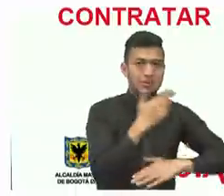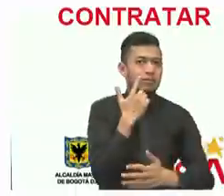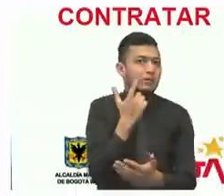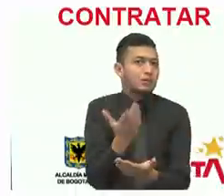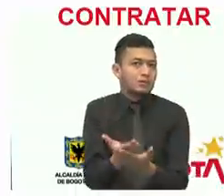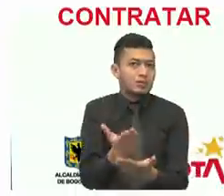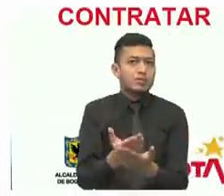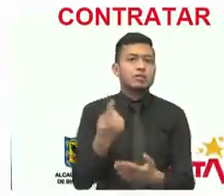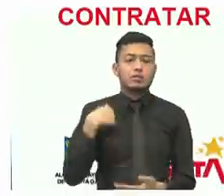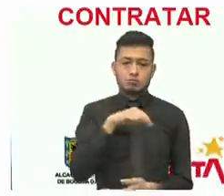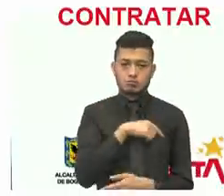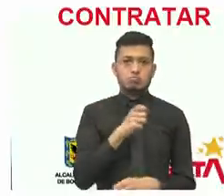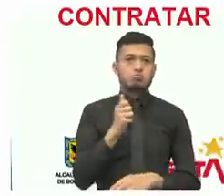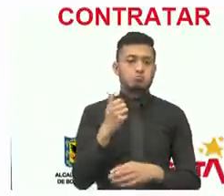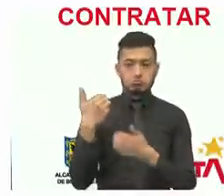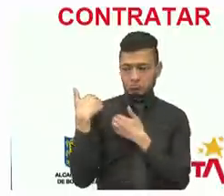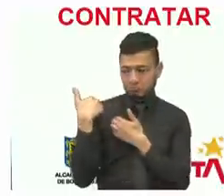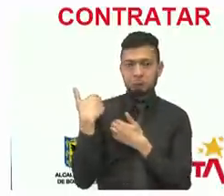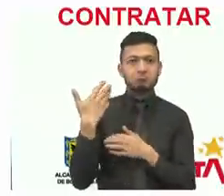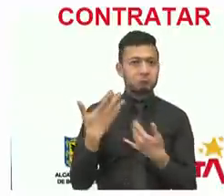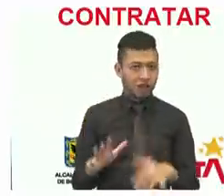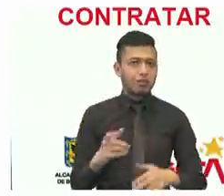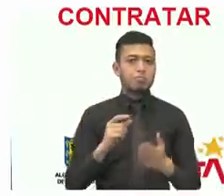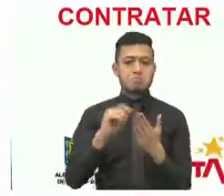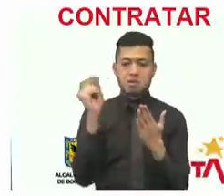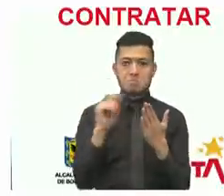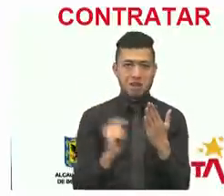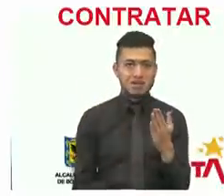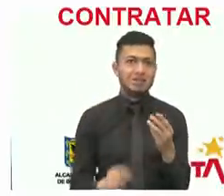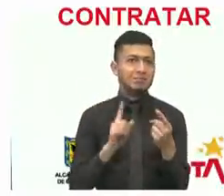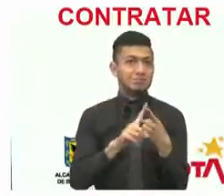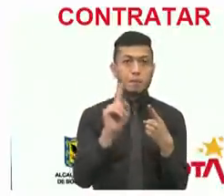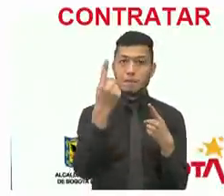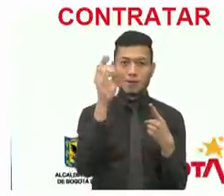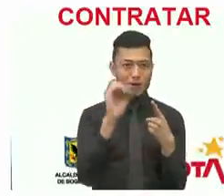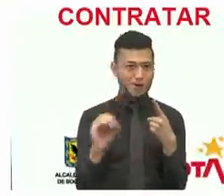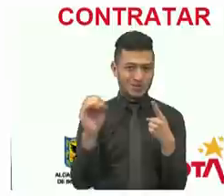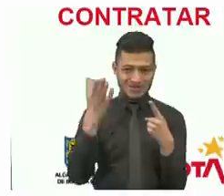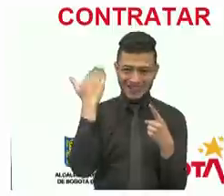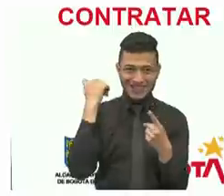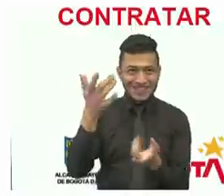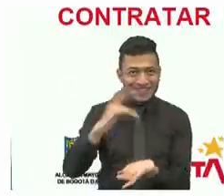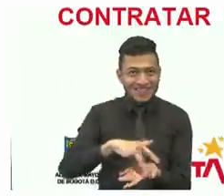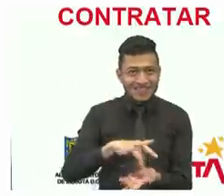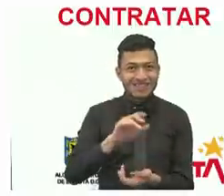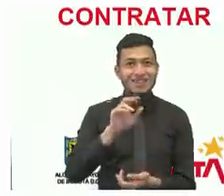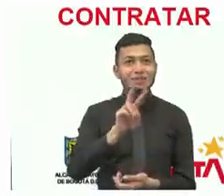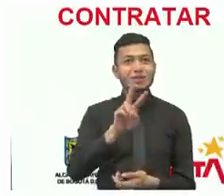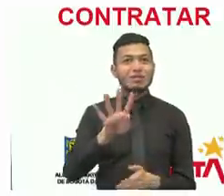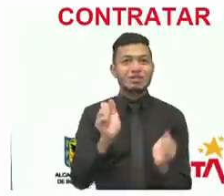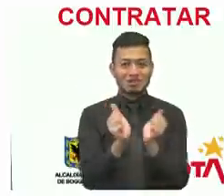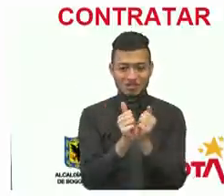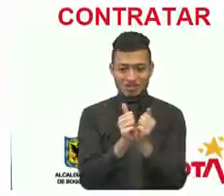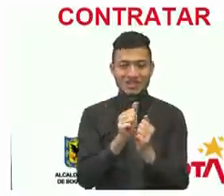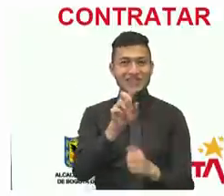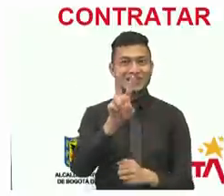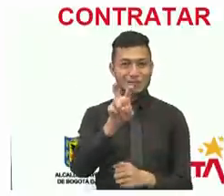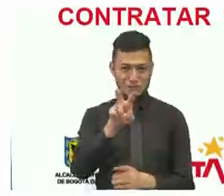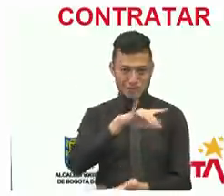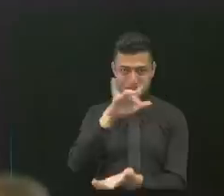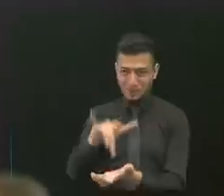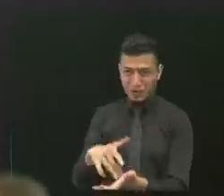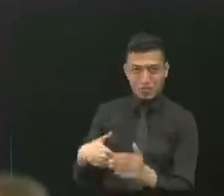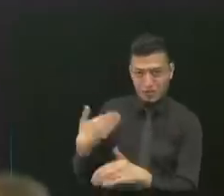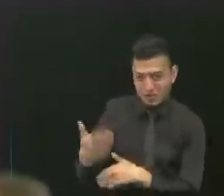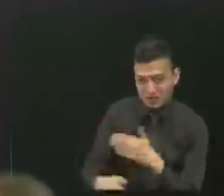hacemos check en nuestra tarea. Empezamos aquí el 1 de octubre, para los que nos acompañaron allí en la 24 con séptima, el día que lanzamos el proceso de co-creación. Durante un